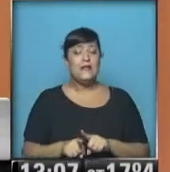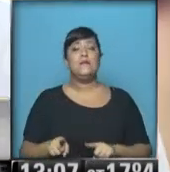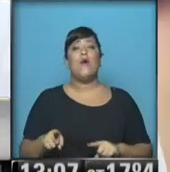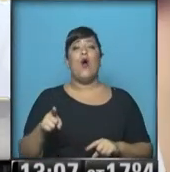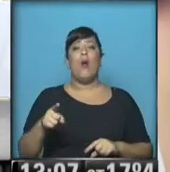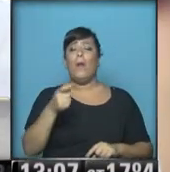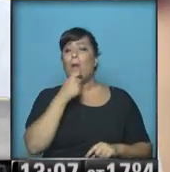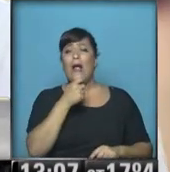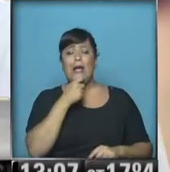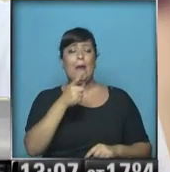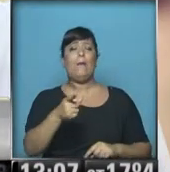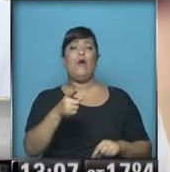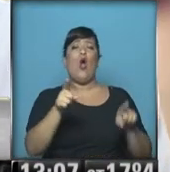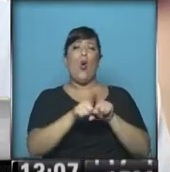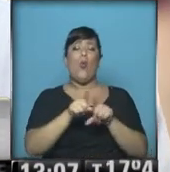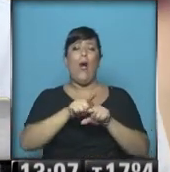menor